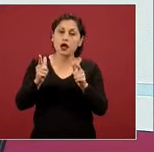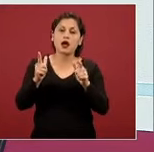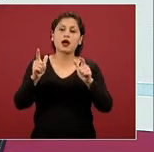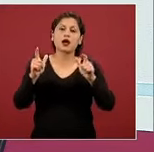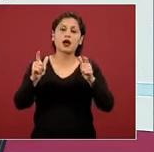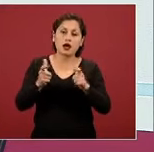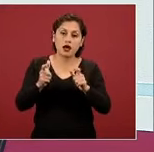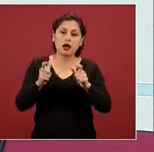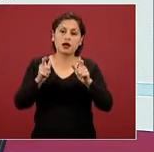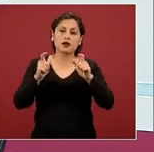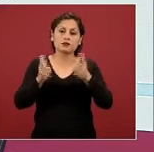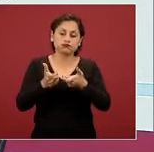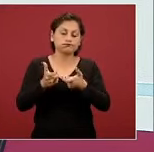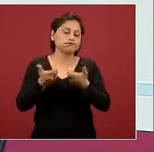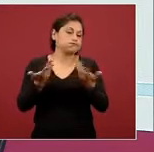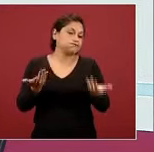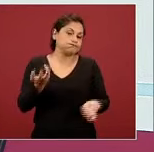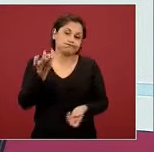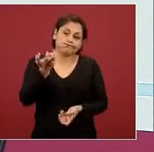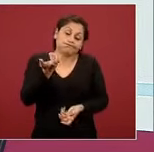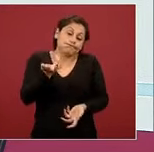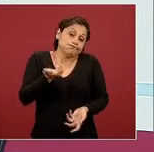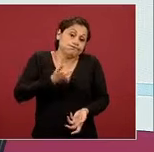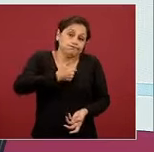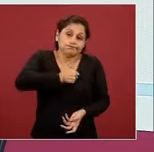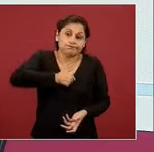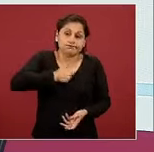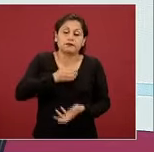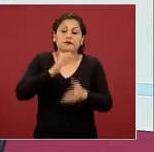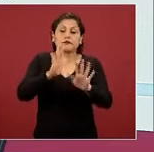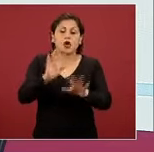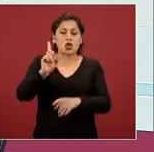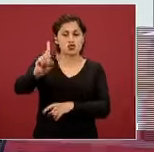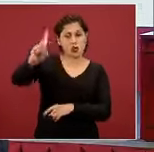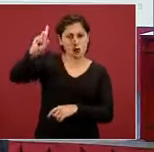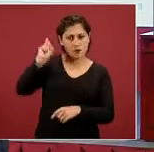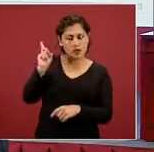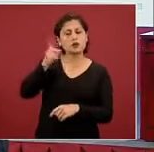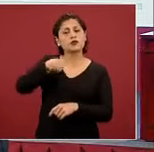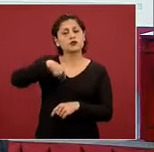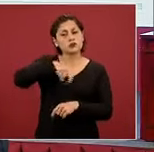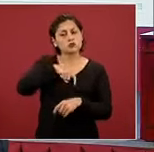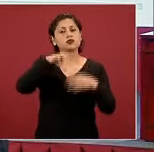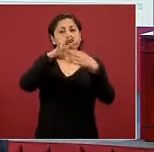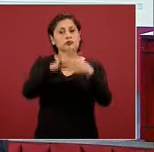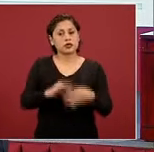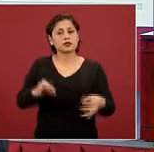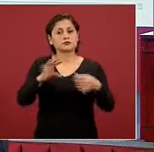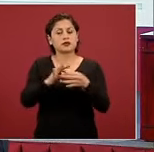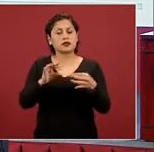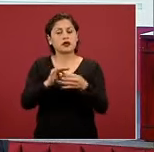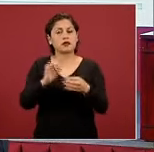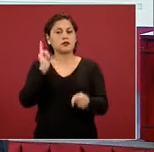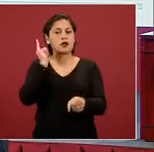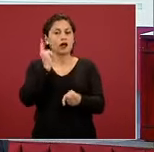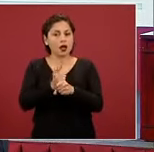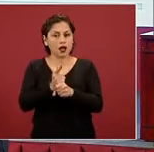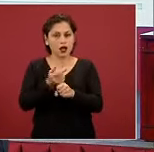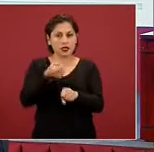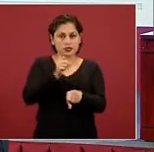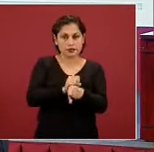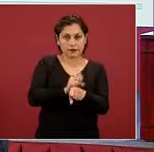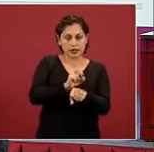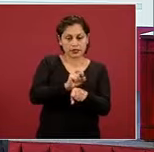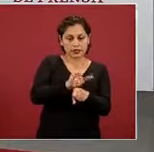lentamente. Abrimos la información el domingo pasado con el cambio que había ocurrido entre la semana 35 y